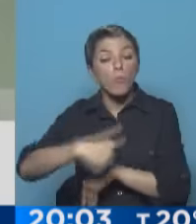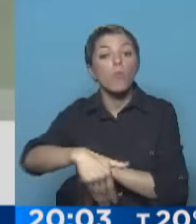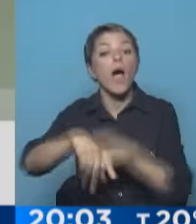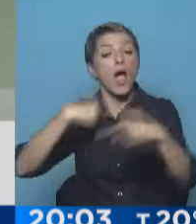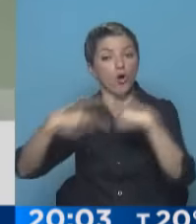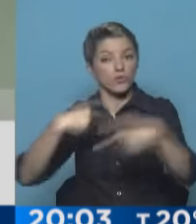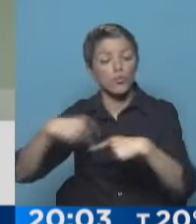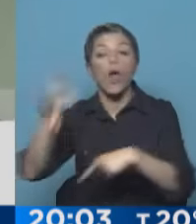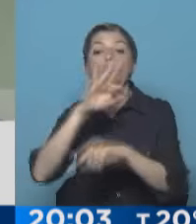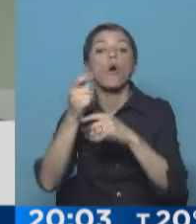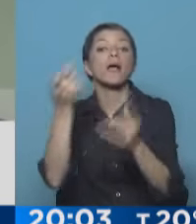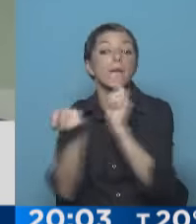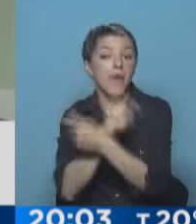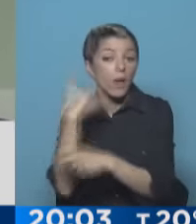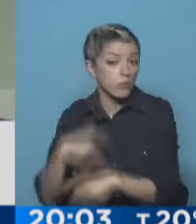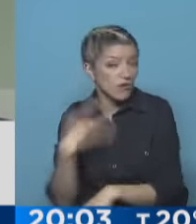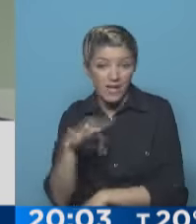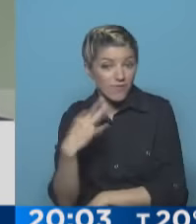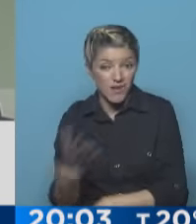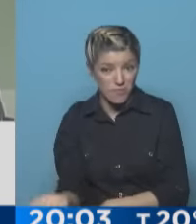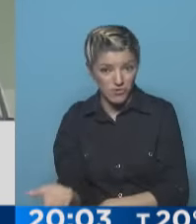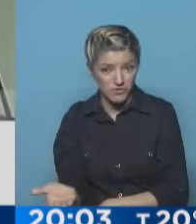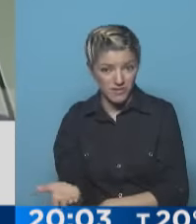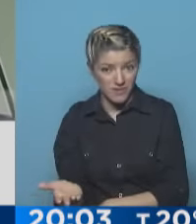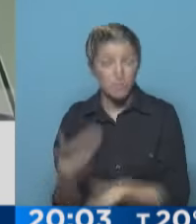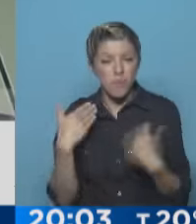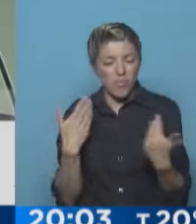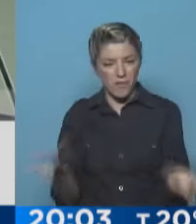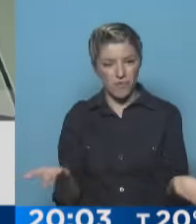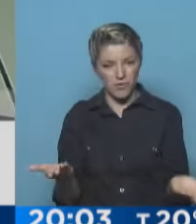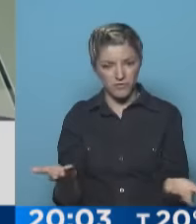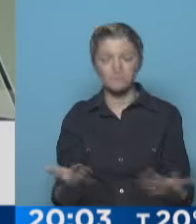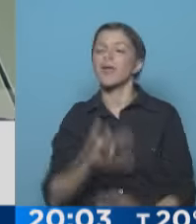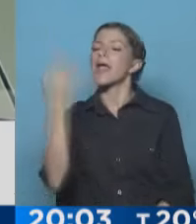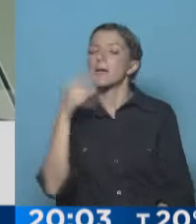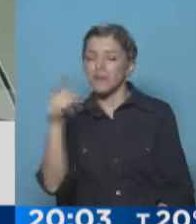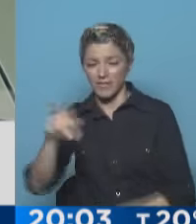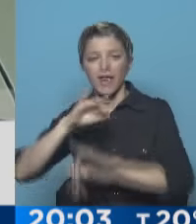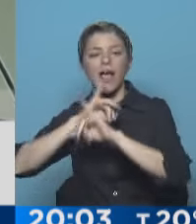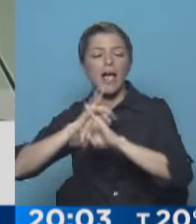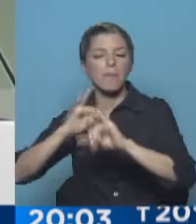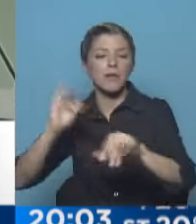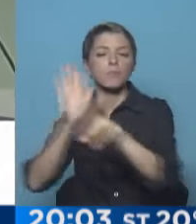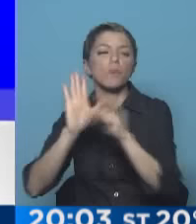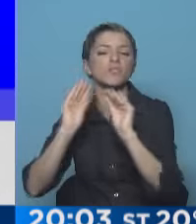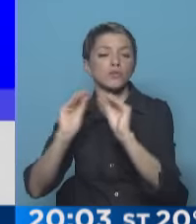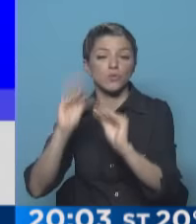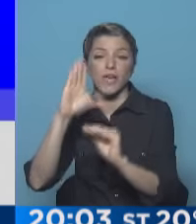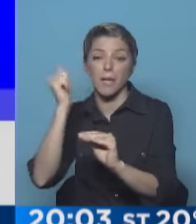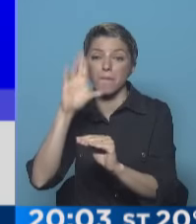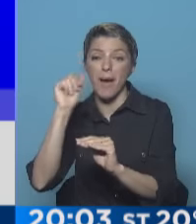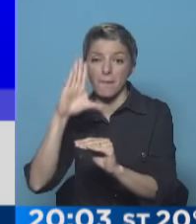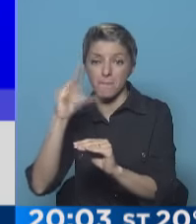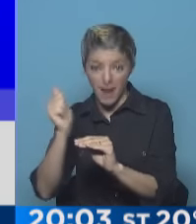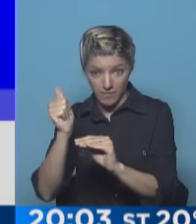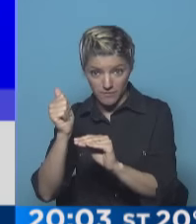o corregir lo que haya que corregir en verdad La Verdadera campaña sucia es la que está queriendo instalar Durán barba este gurú